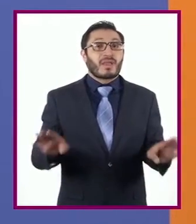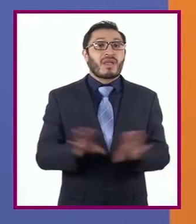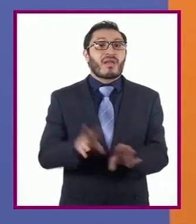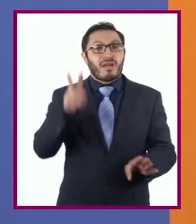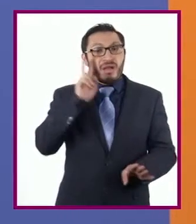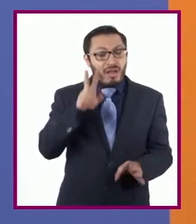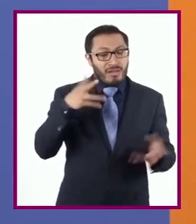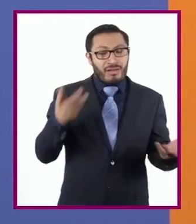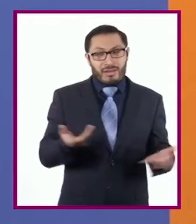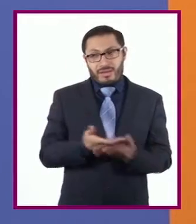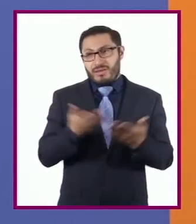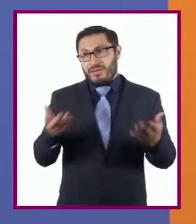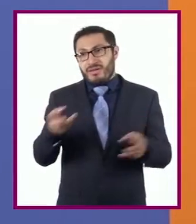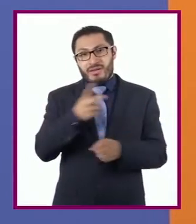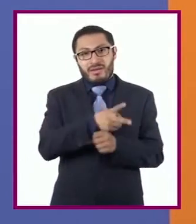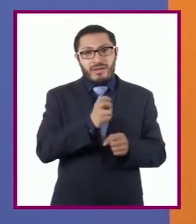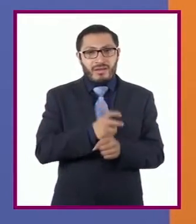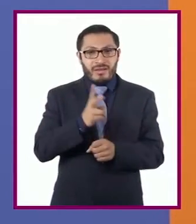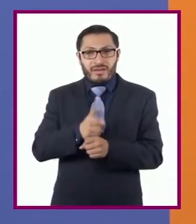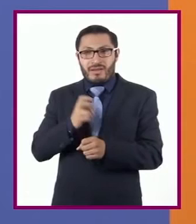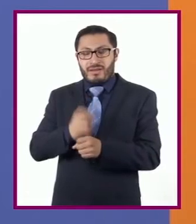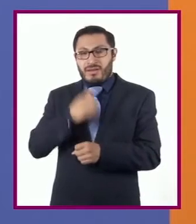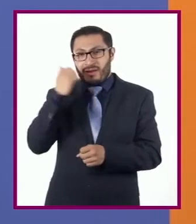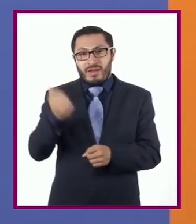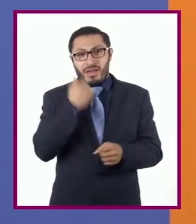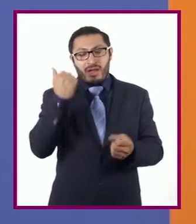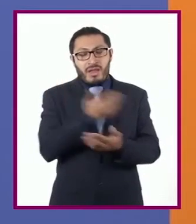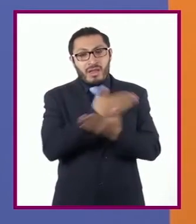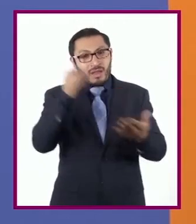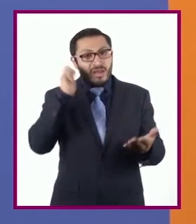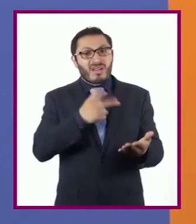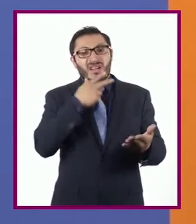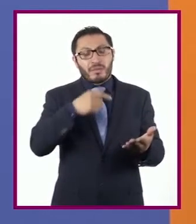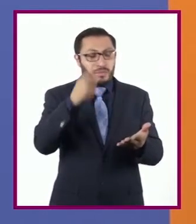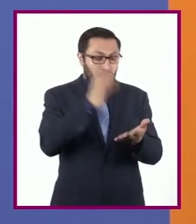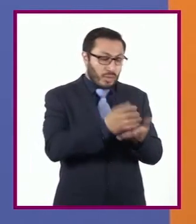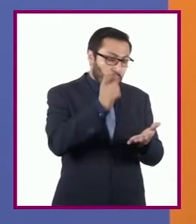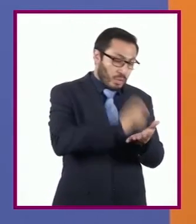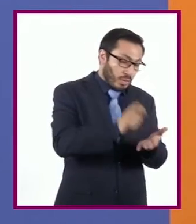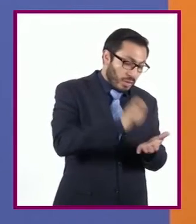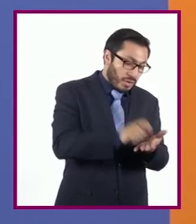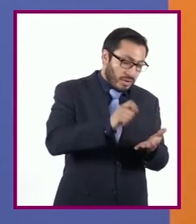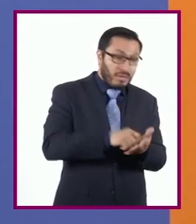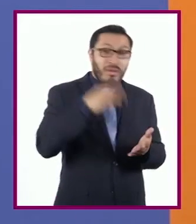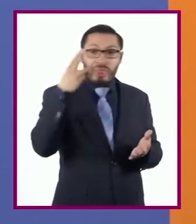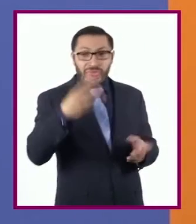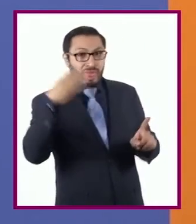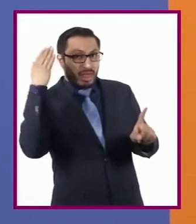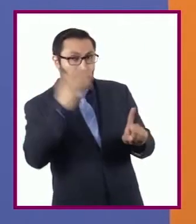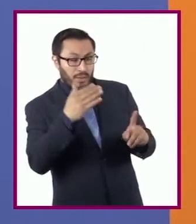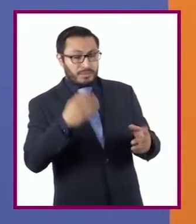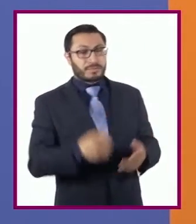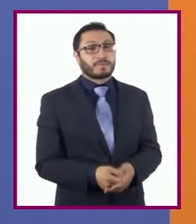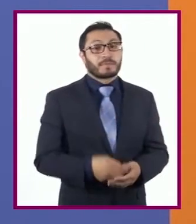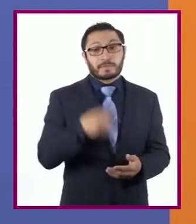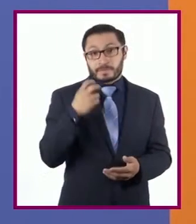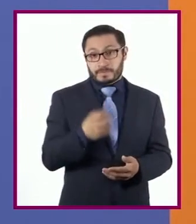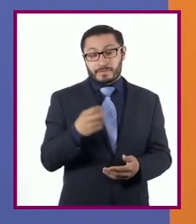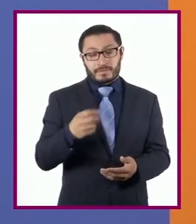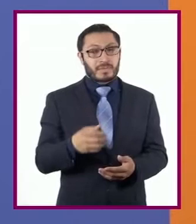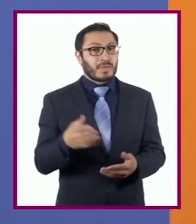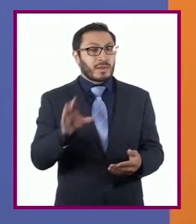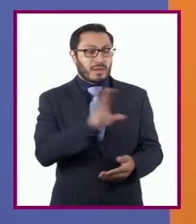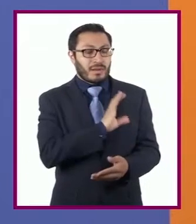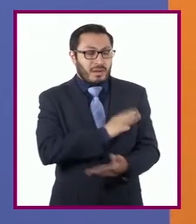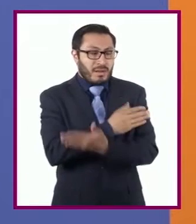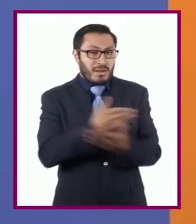si invitamos a las y los estudiantes que escriban en su cuaderno 3 aspiraciones que tengan? Para ello, estimadas